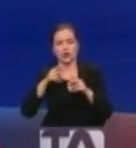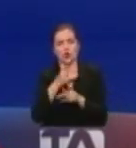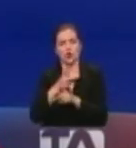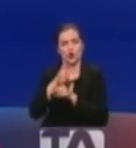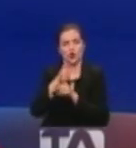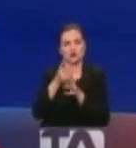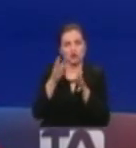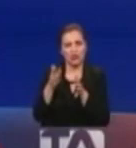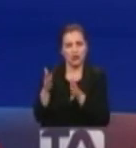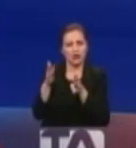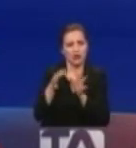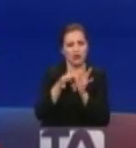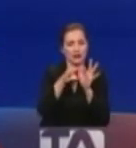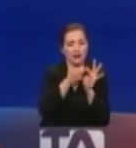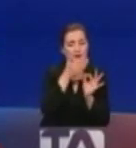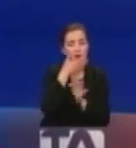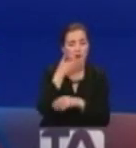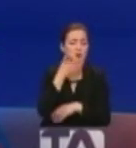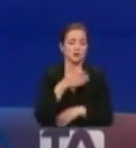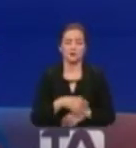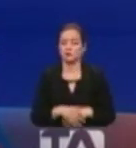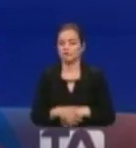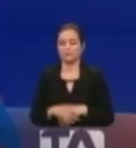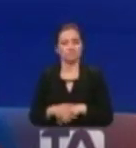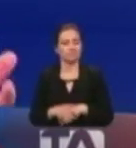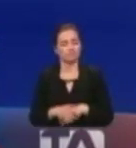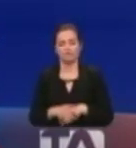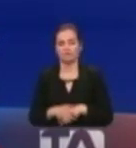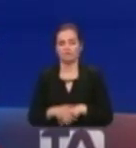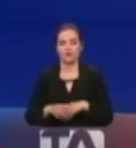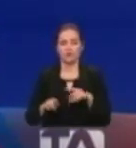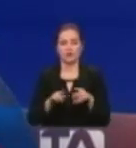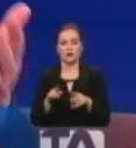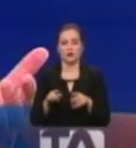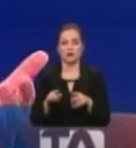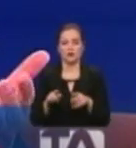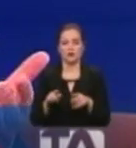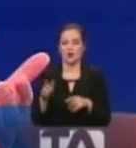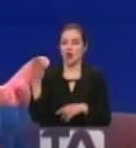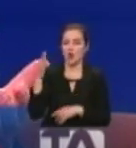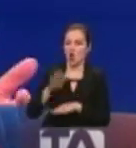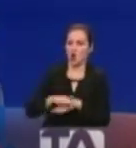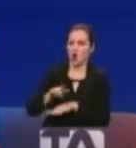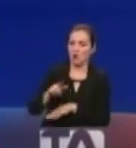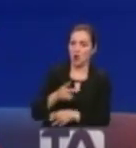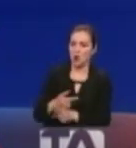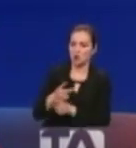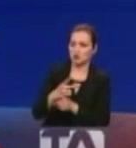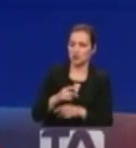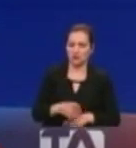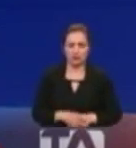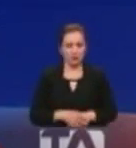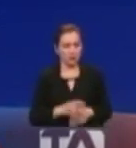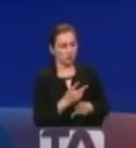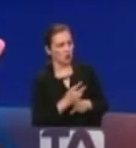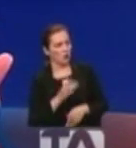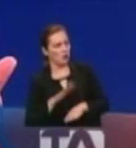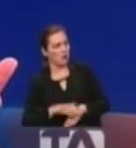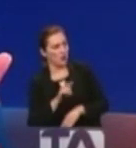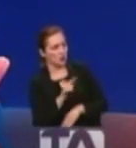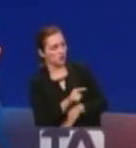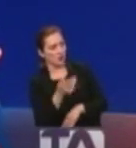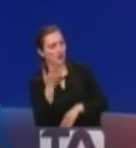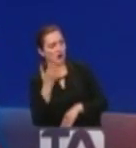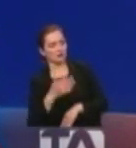concejales no es de las mejores. Tan es así que hay un ping-pong. El alcalde le echa la culpa al consejo y el consejo le echa la